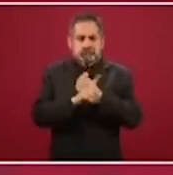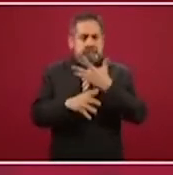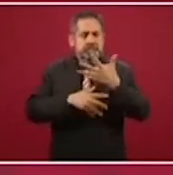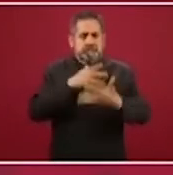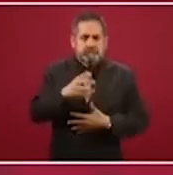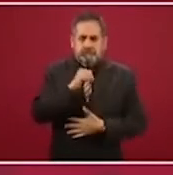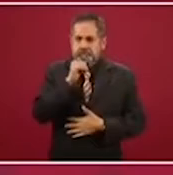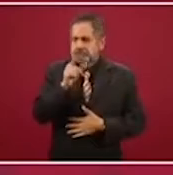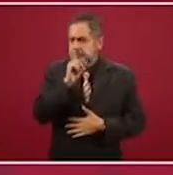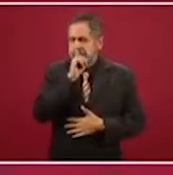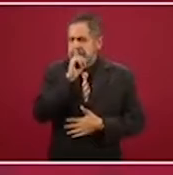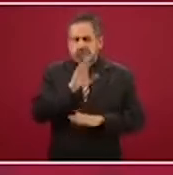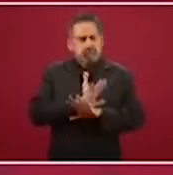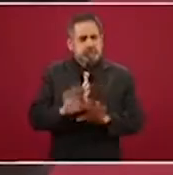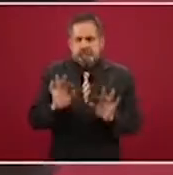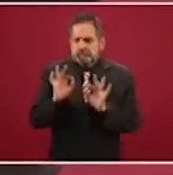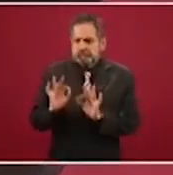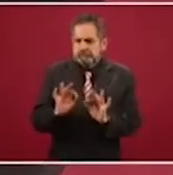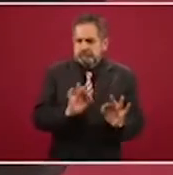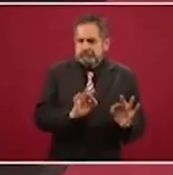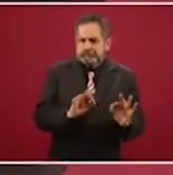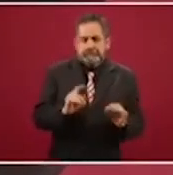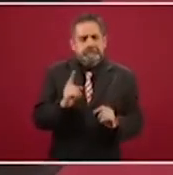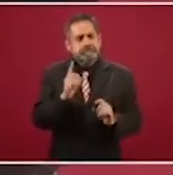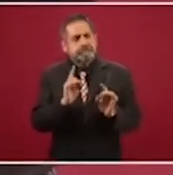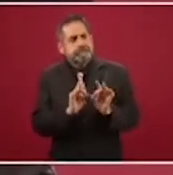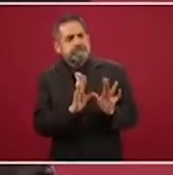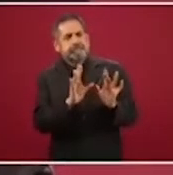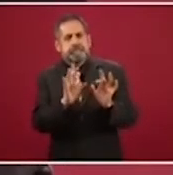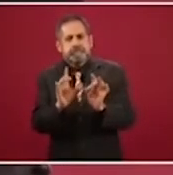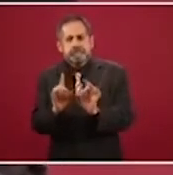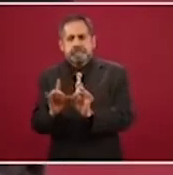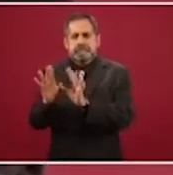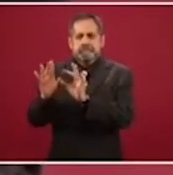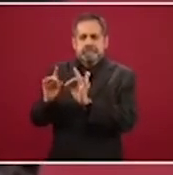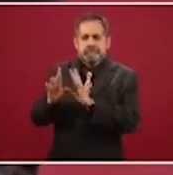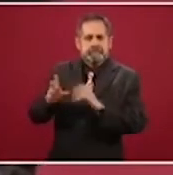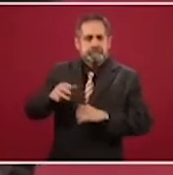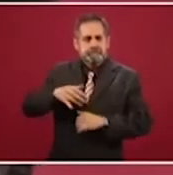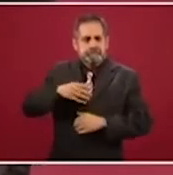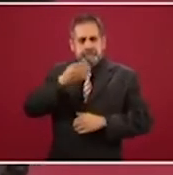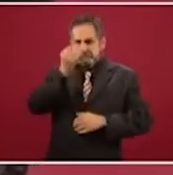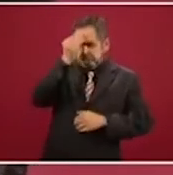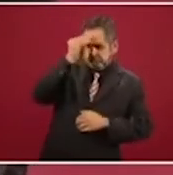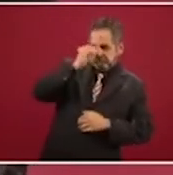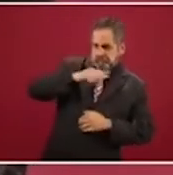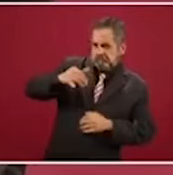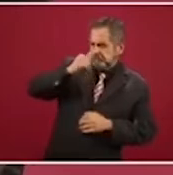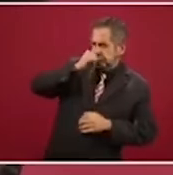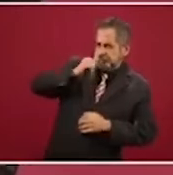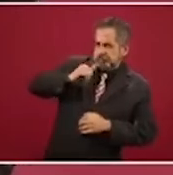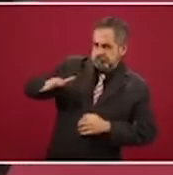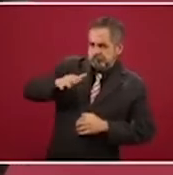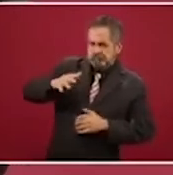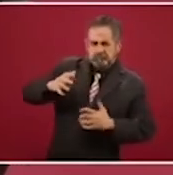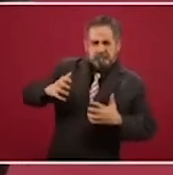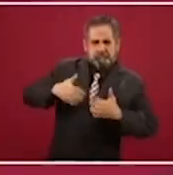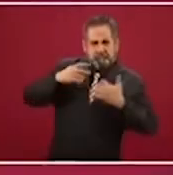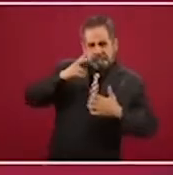Solo tuvimos algunos actos de provocación y de